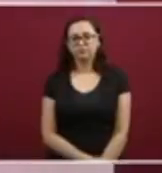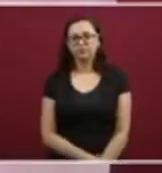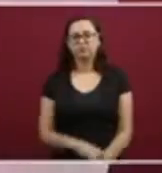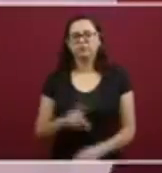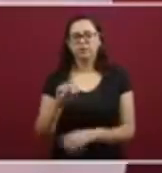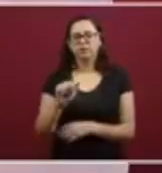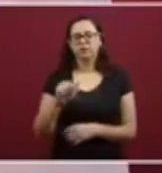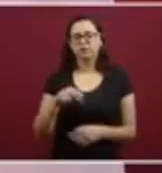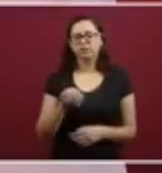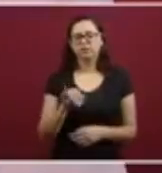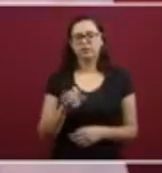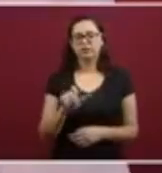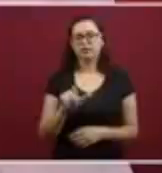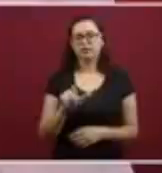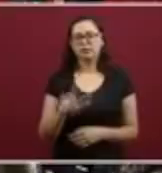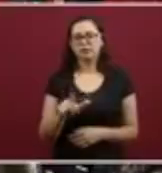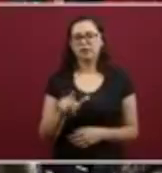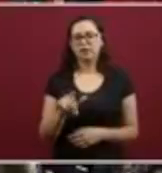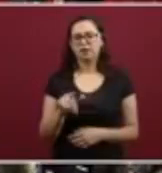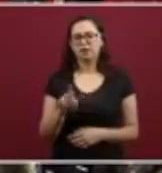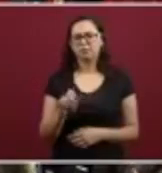Daniel Sagún Bañuelos.